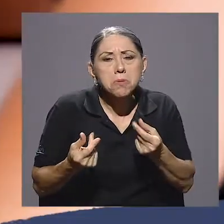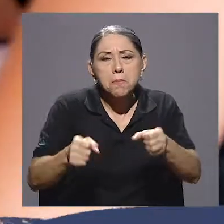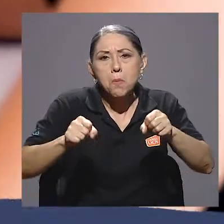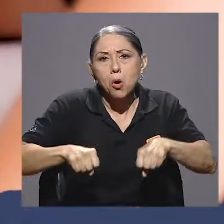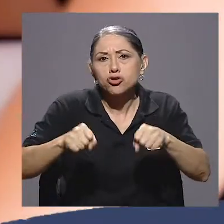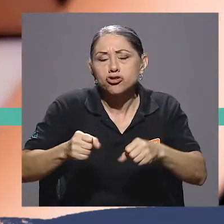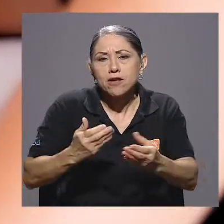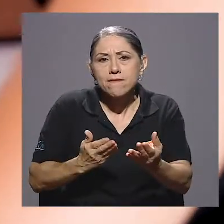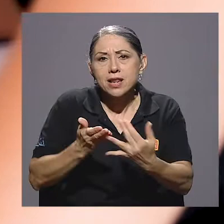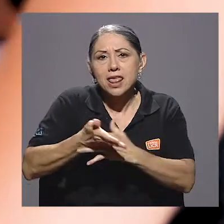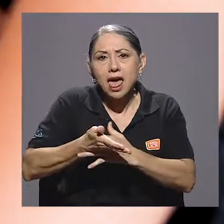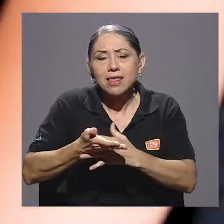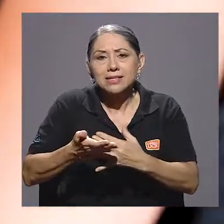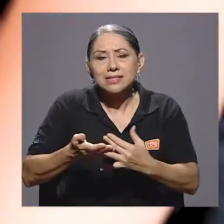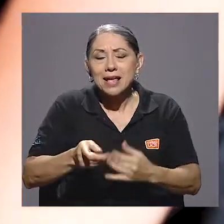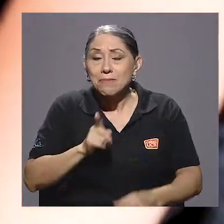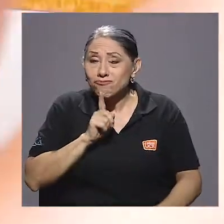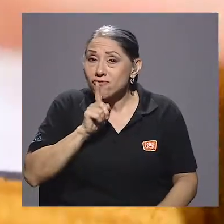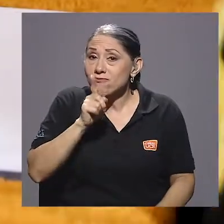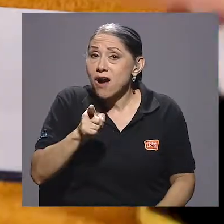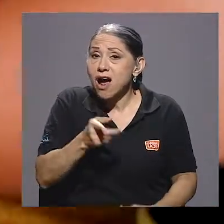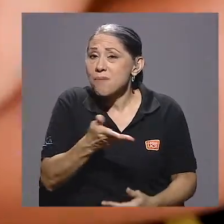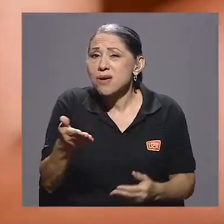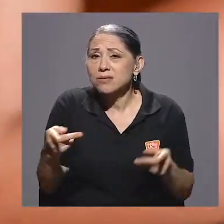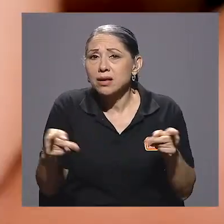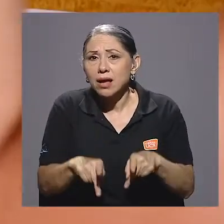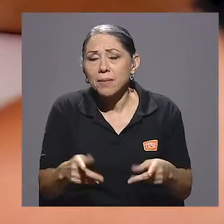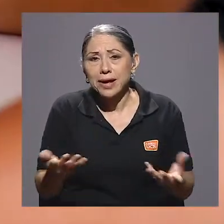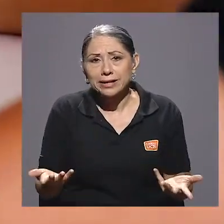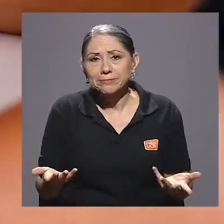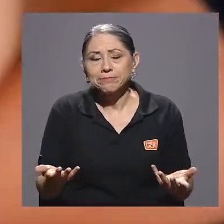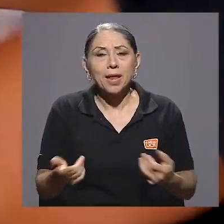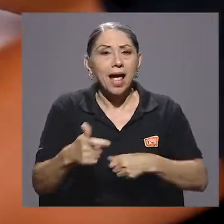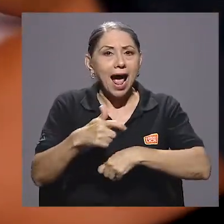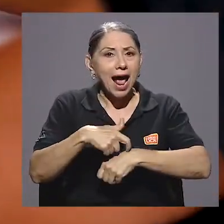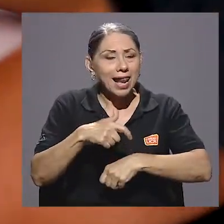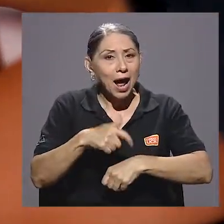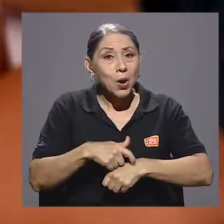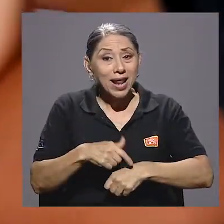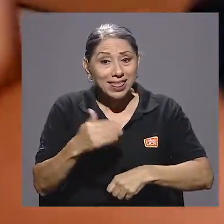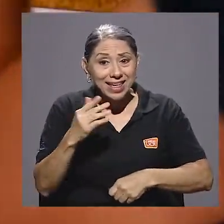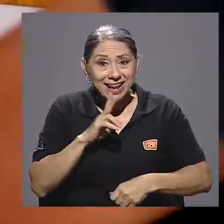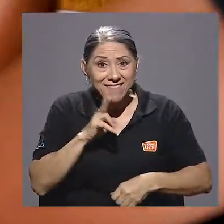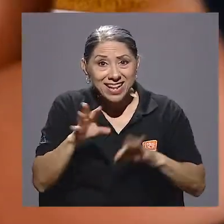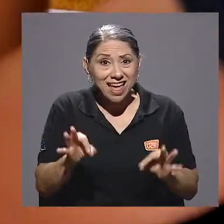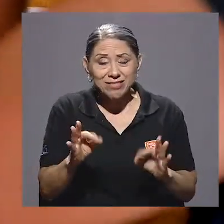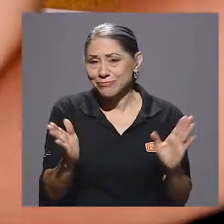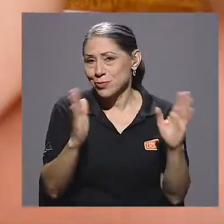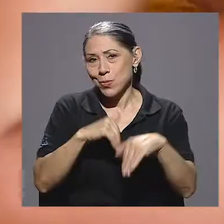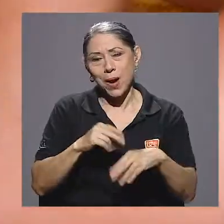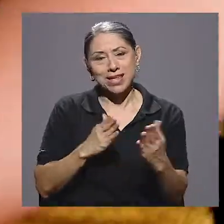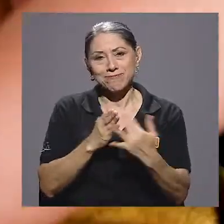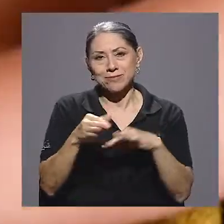las posibilidades, lo cierto del caso es que a la hora de la verdad no se